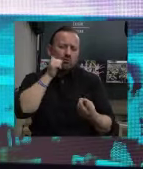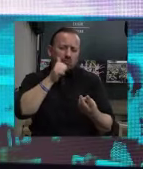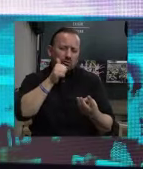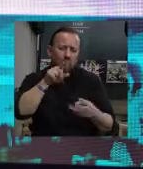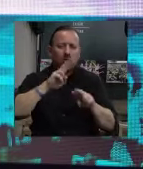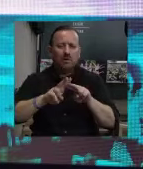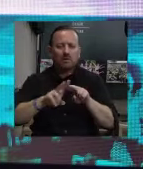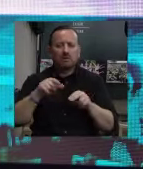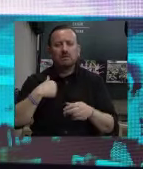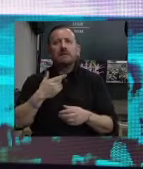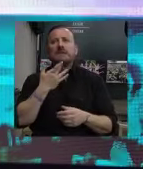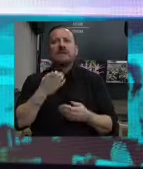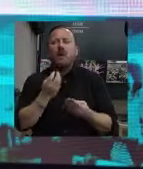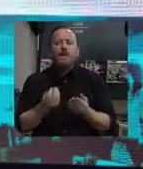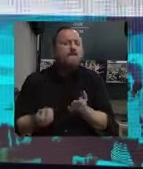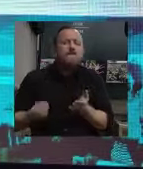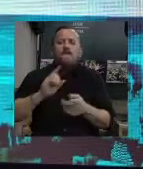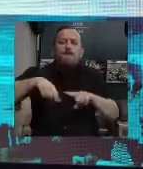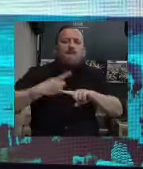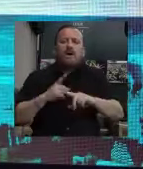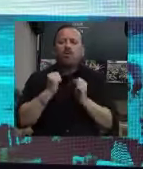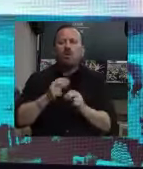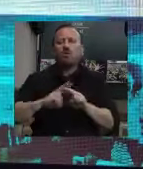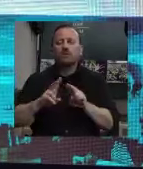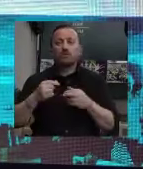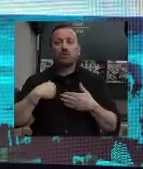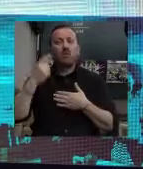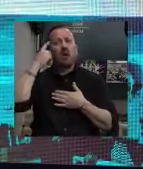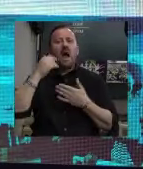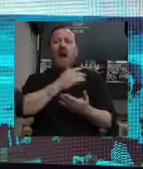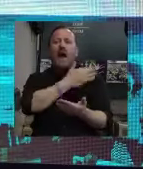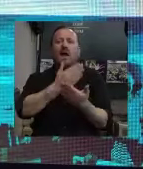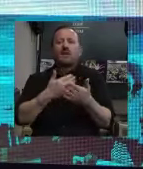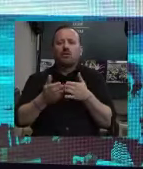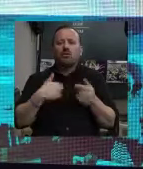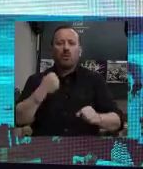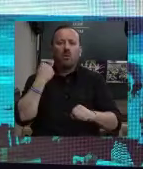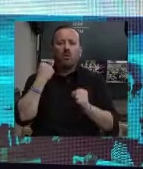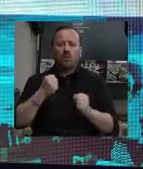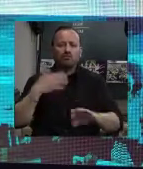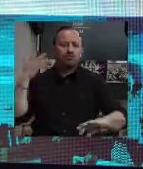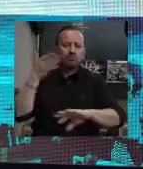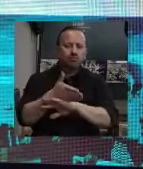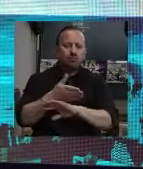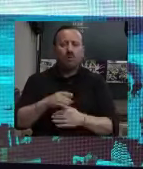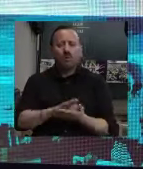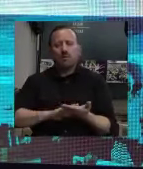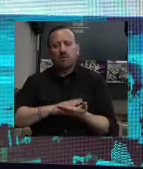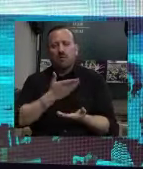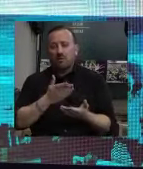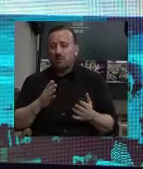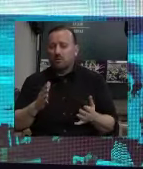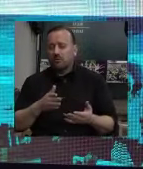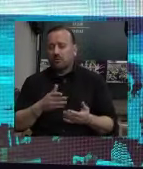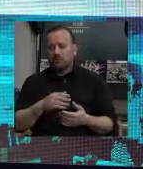dices qué más puedo hacer yo Valentina hasta dónde puedo llegar mira el éxito va a ser poquito para que lo que vas a